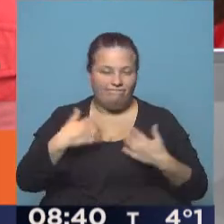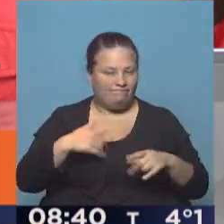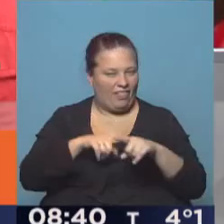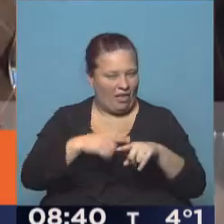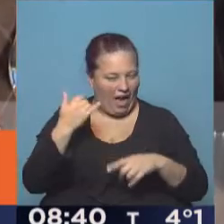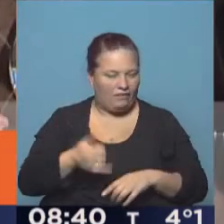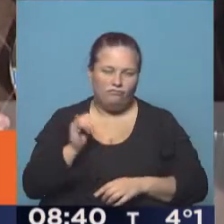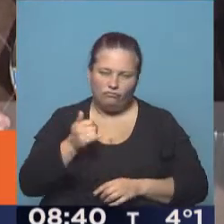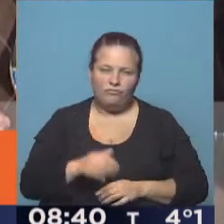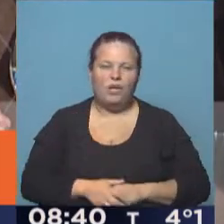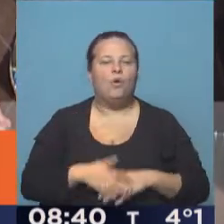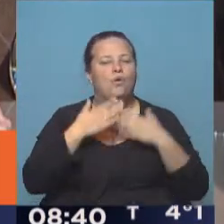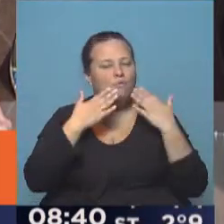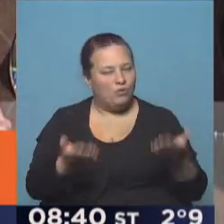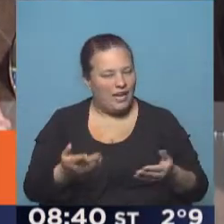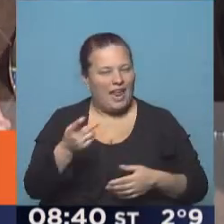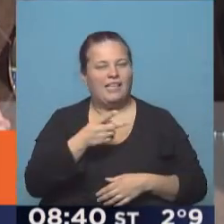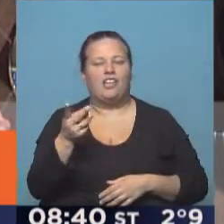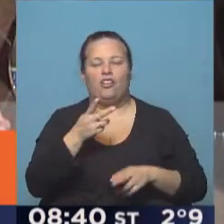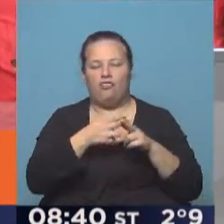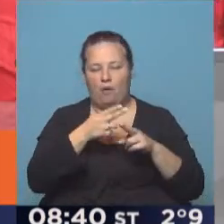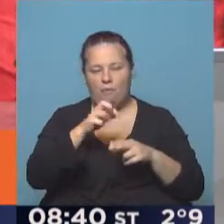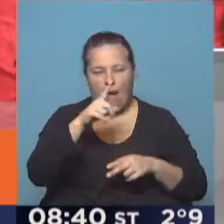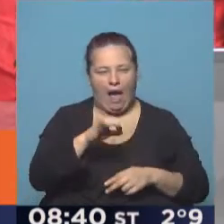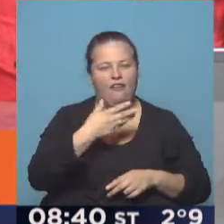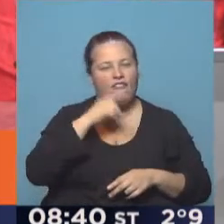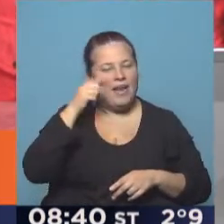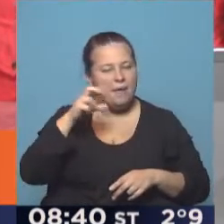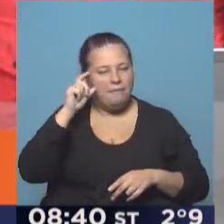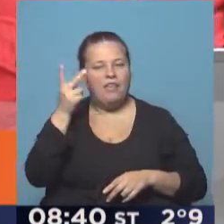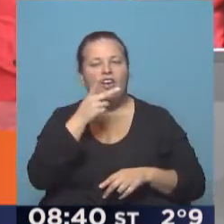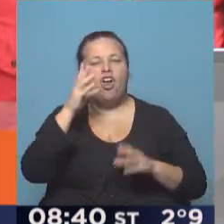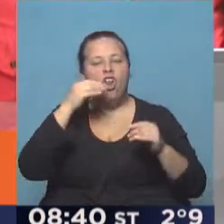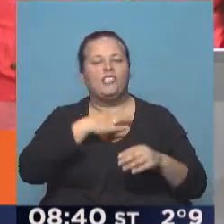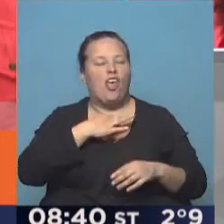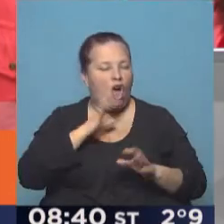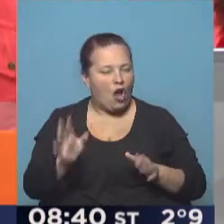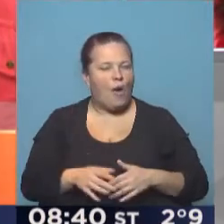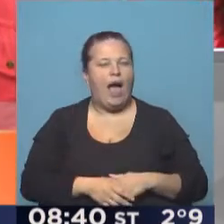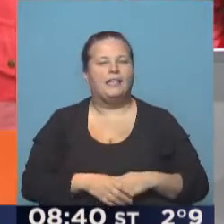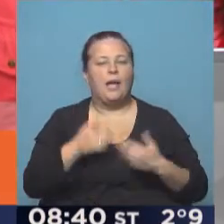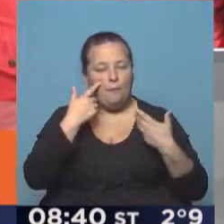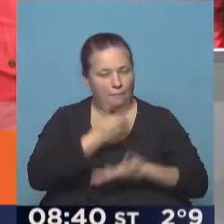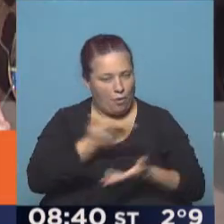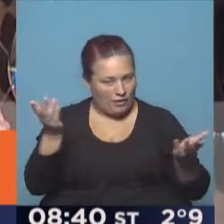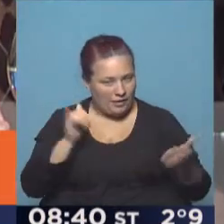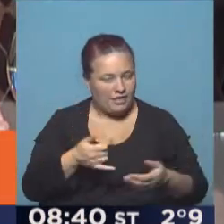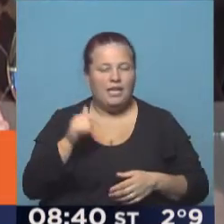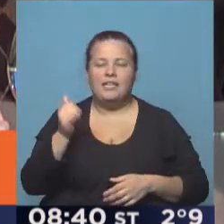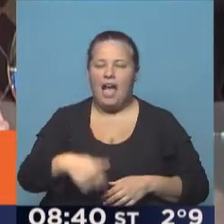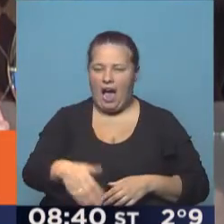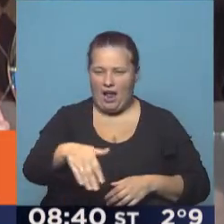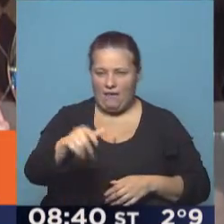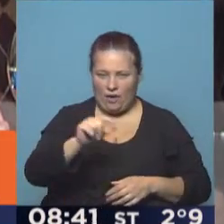discusión también. Sí, sí, claro. Chicos, muchas gracias. Pablo Weisberg, Felipe Celesi, autores del libro La noche de las corbatas. Hay presentación, ¿verdad? Sí, ahora en